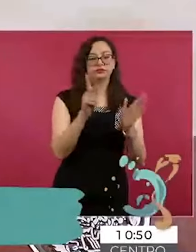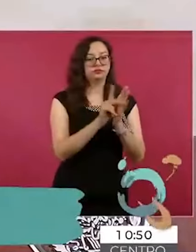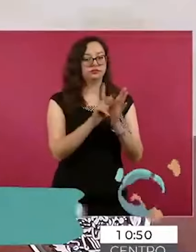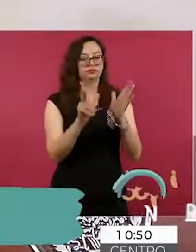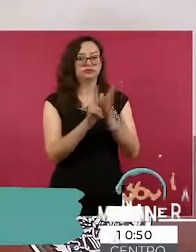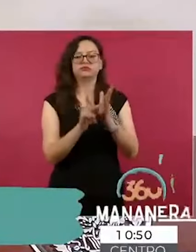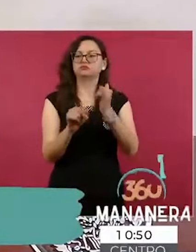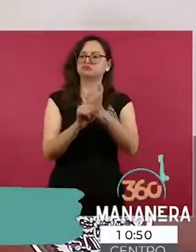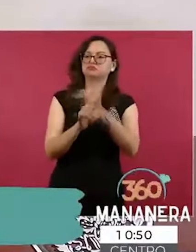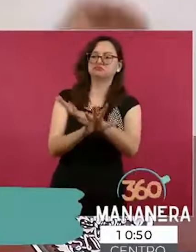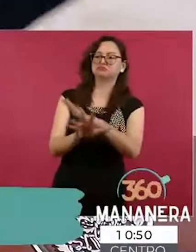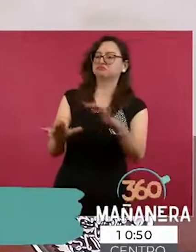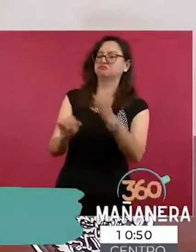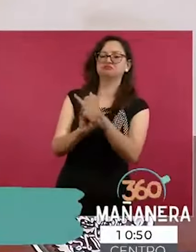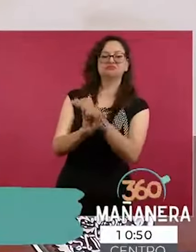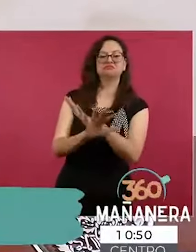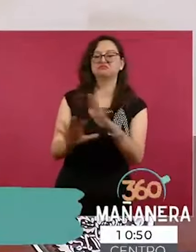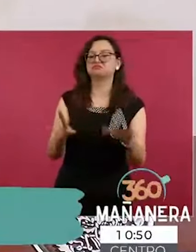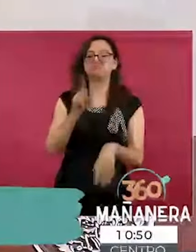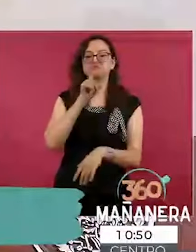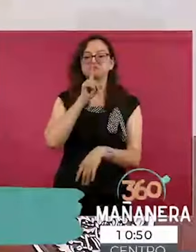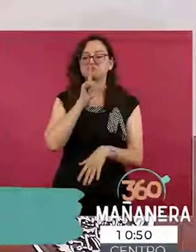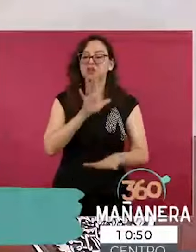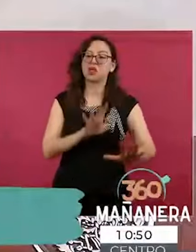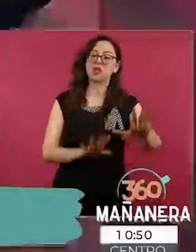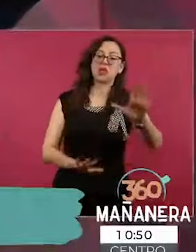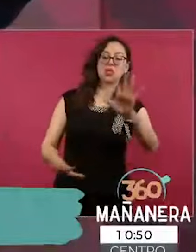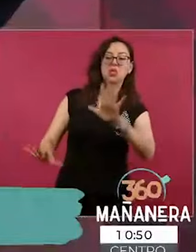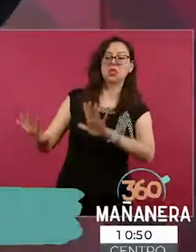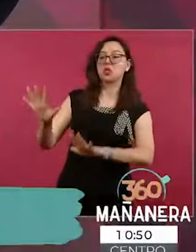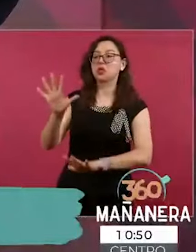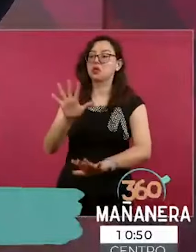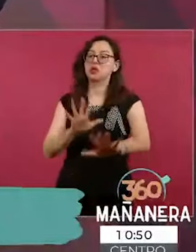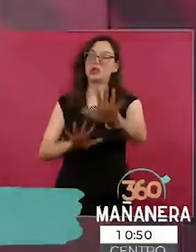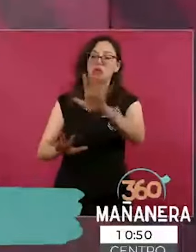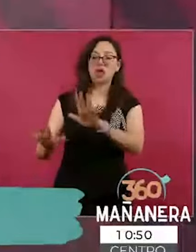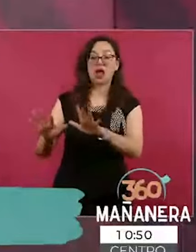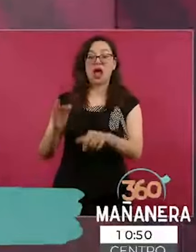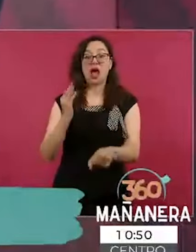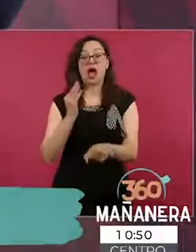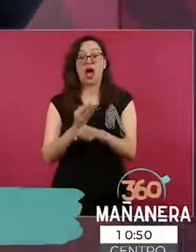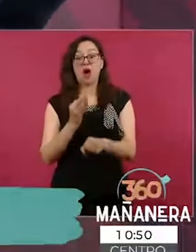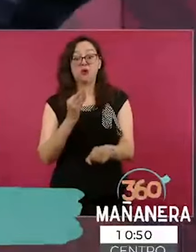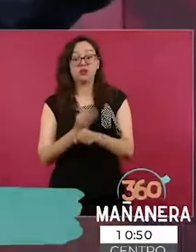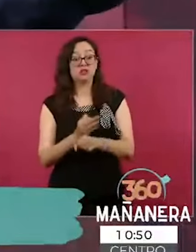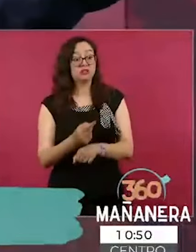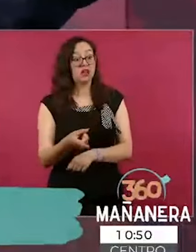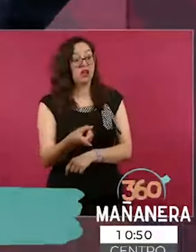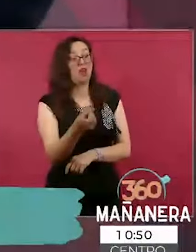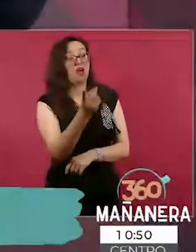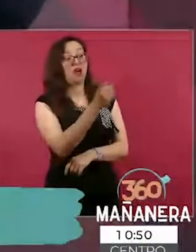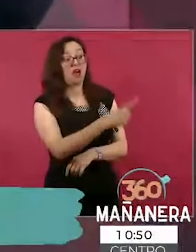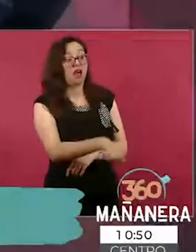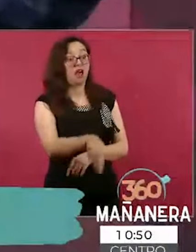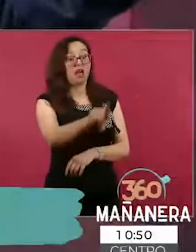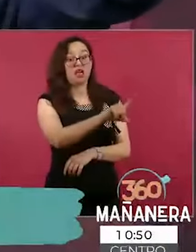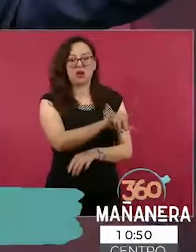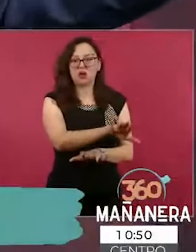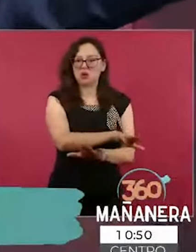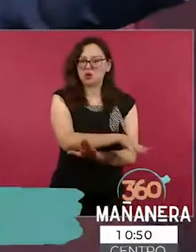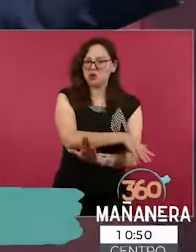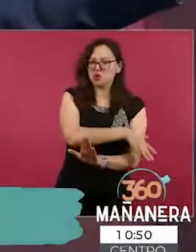manipulación están linchando es un linchamiento público